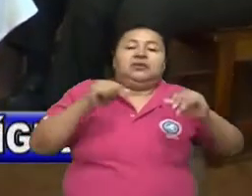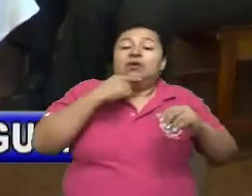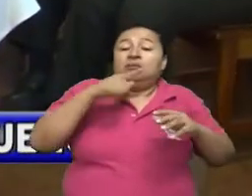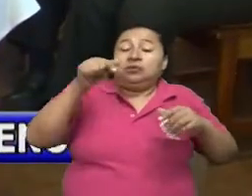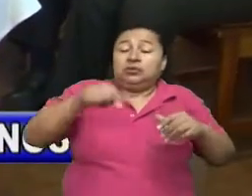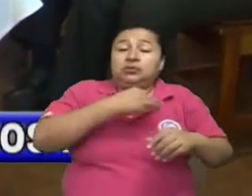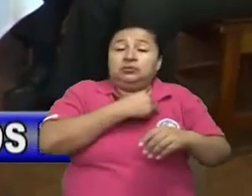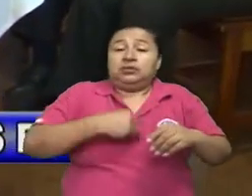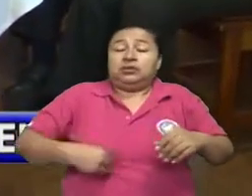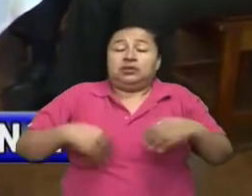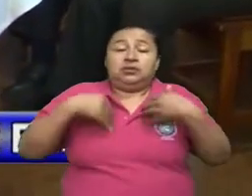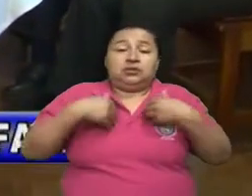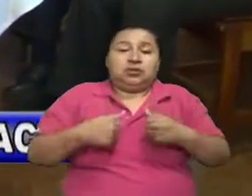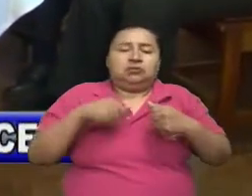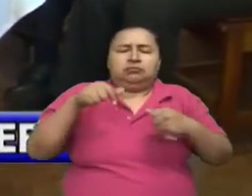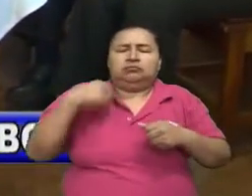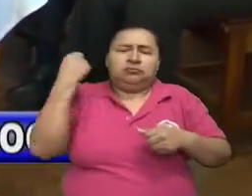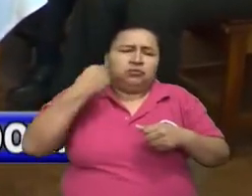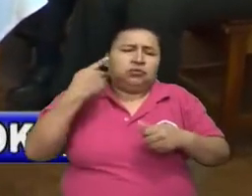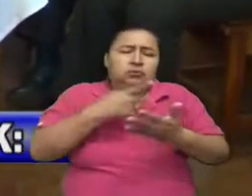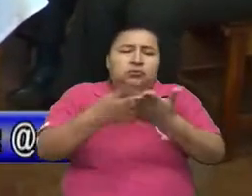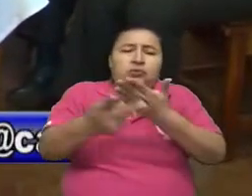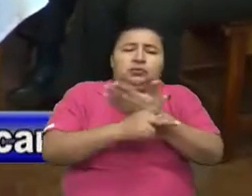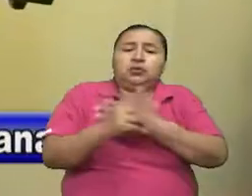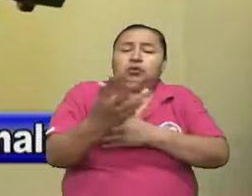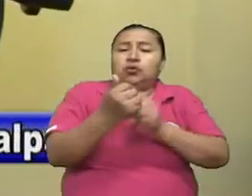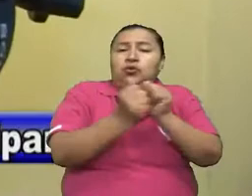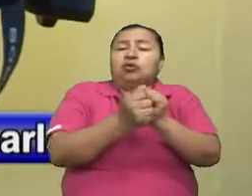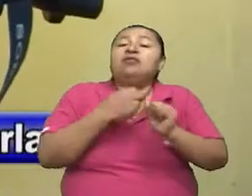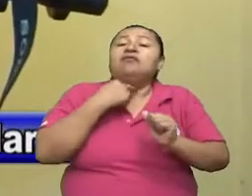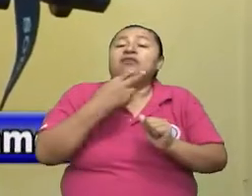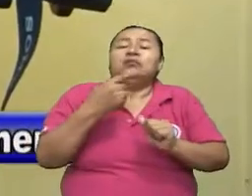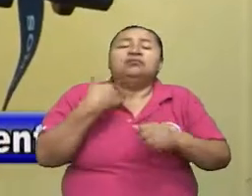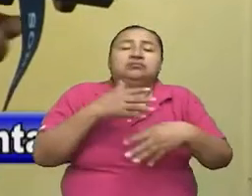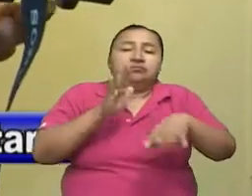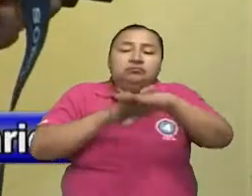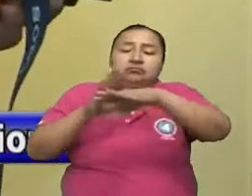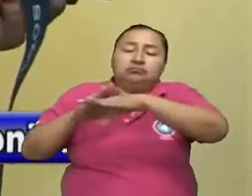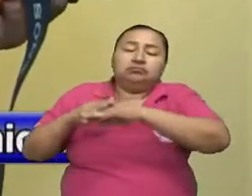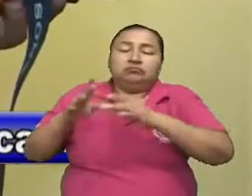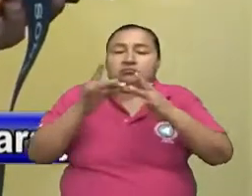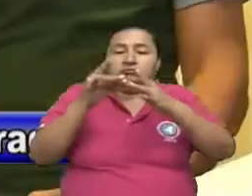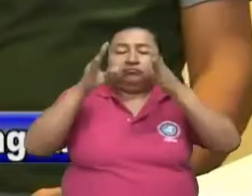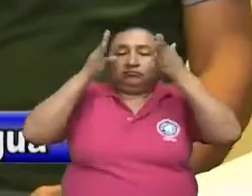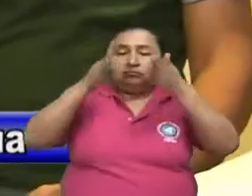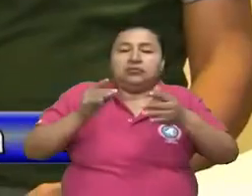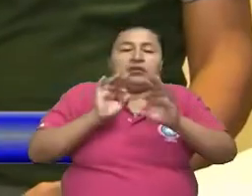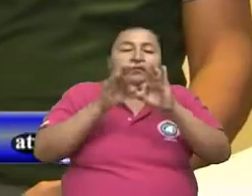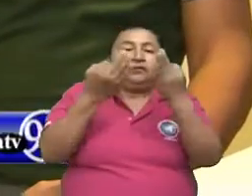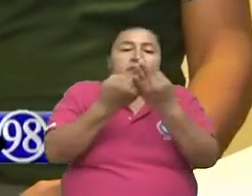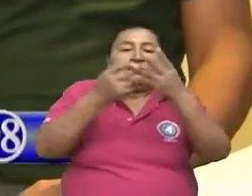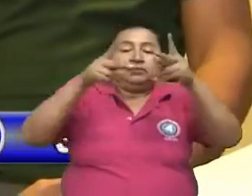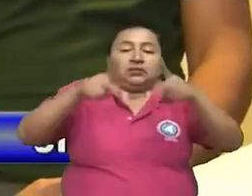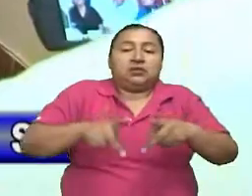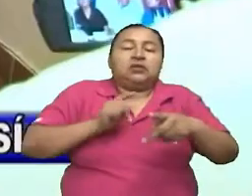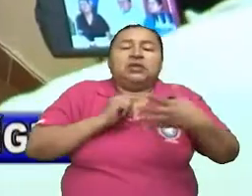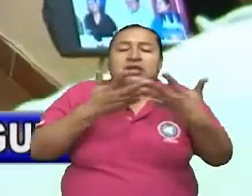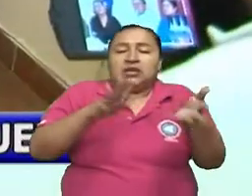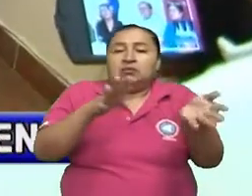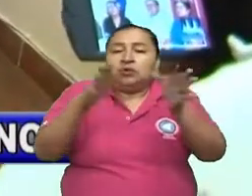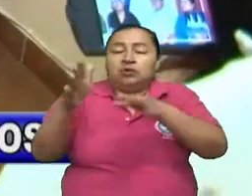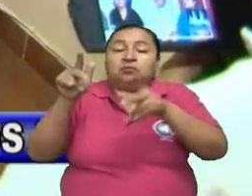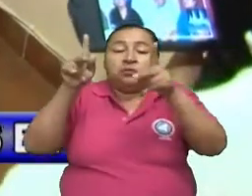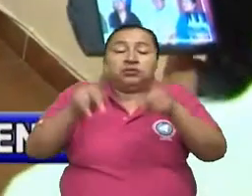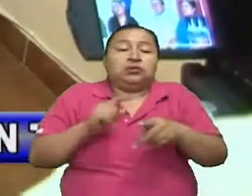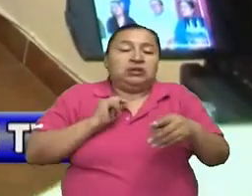del Ministerio de Salud, a través del programa Todos con Voz, se ha brindado atención especializada a familiares de personas fallecidas y